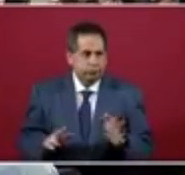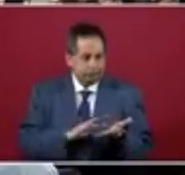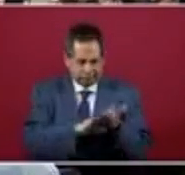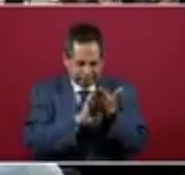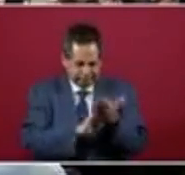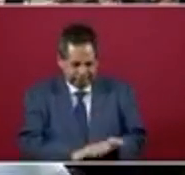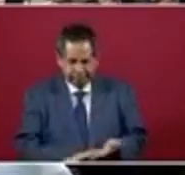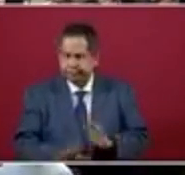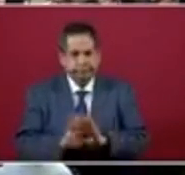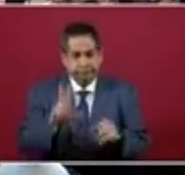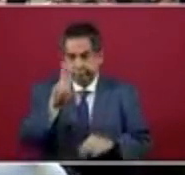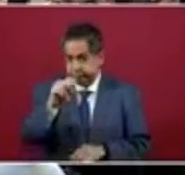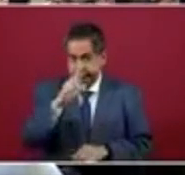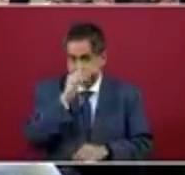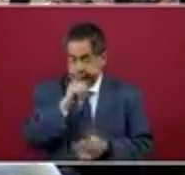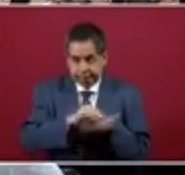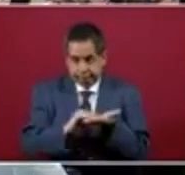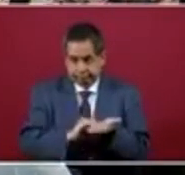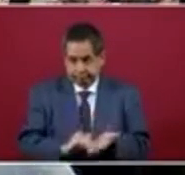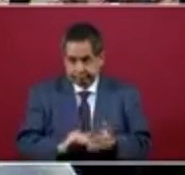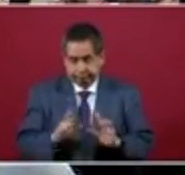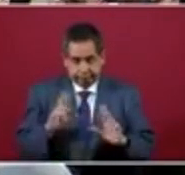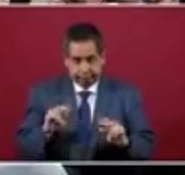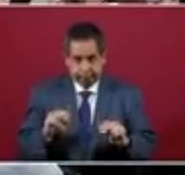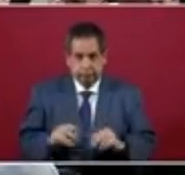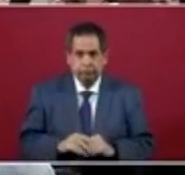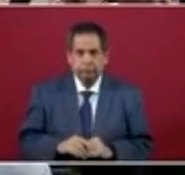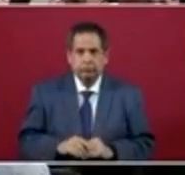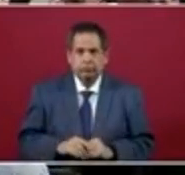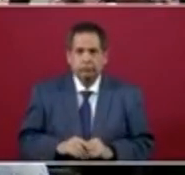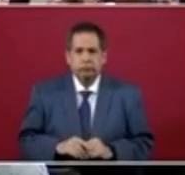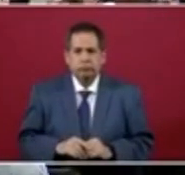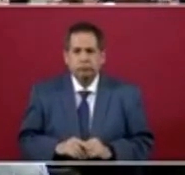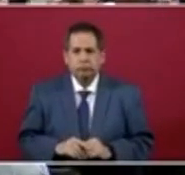nada. A ver, explíquenme.